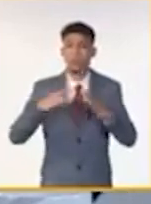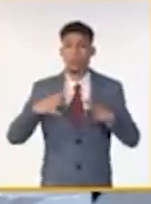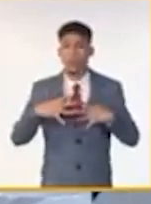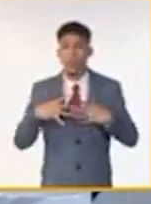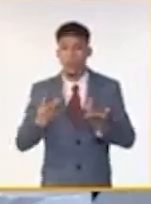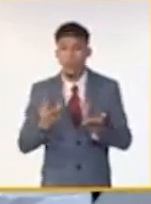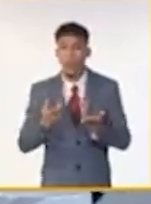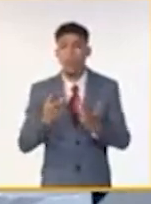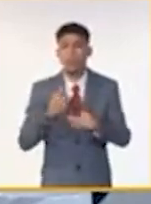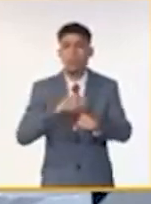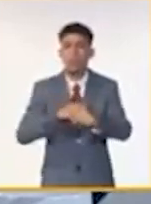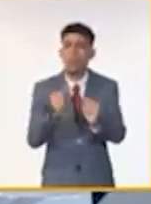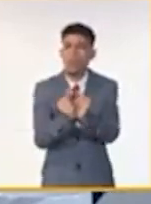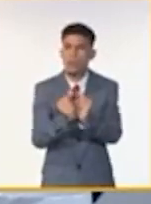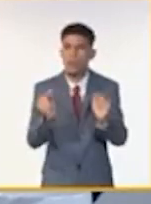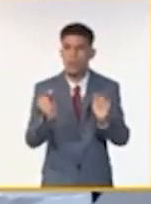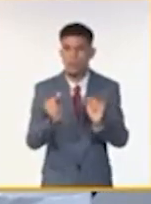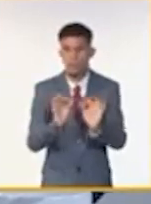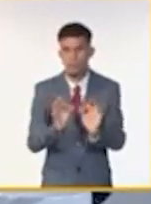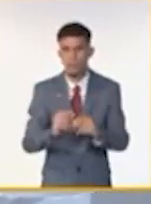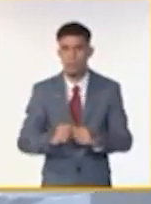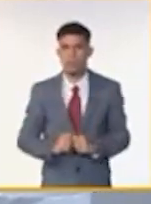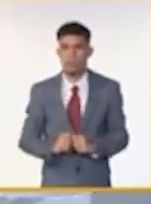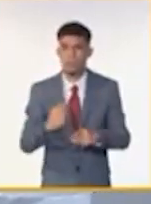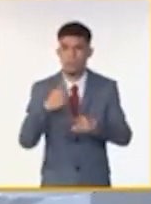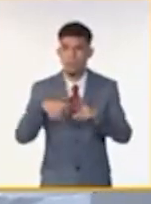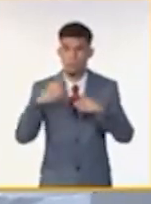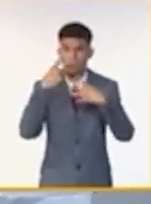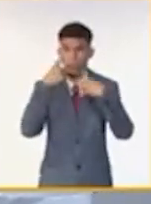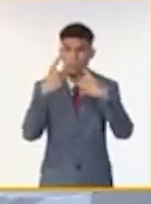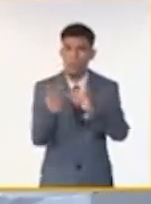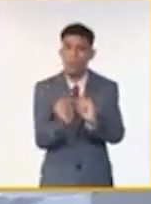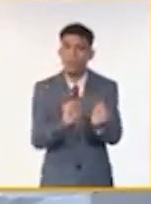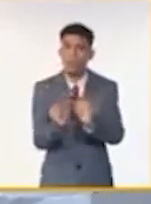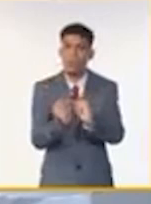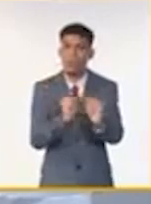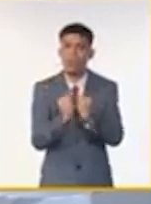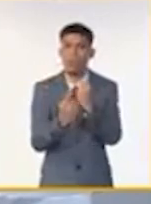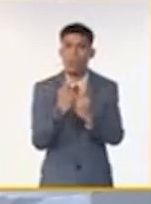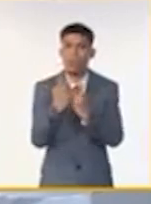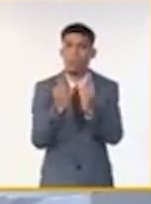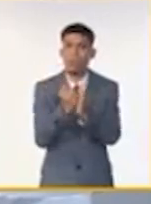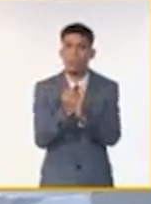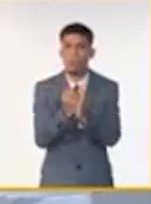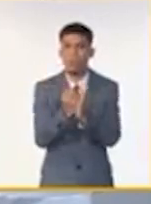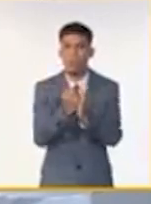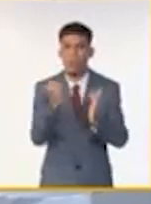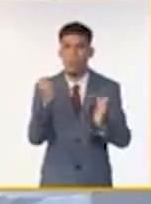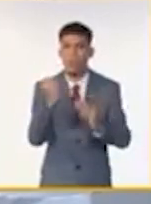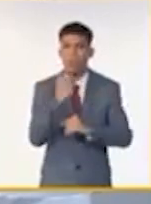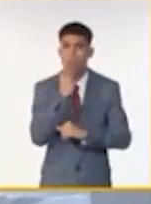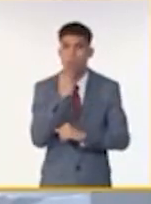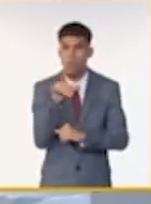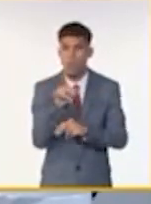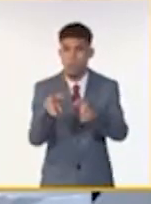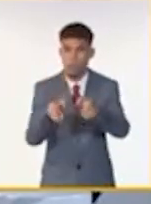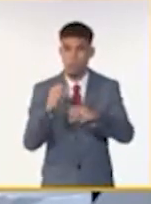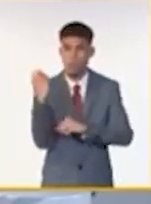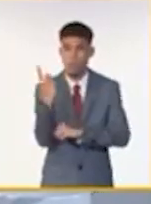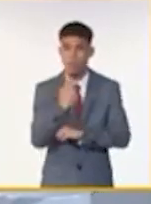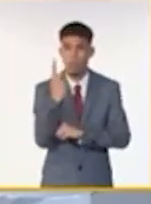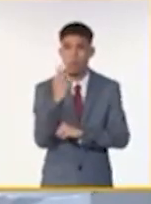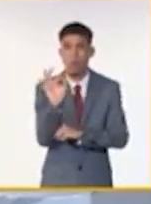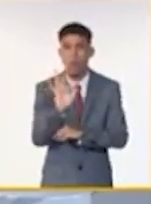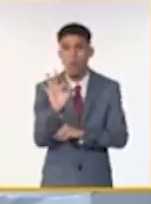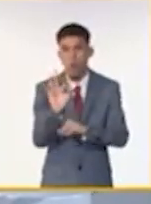y también un aspecto importante tiene que ver con el control de disposiciones aprobadas tanto por la asamblea como el